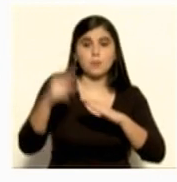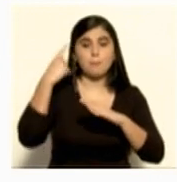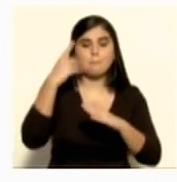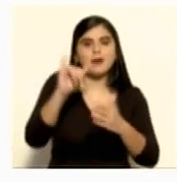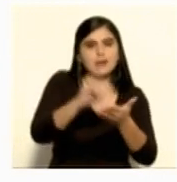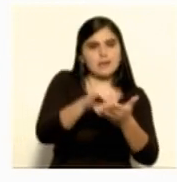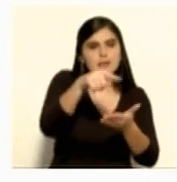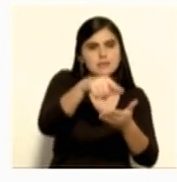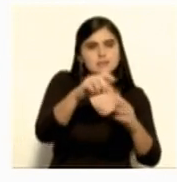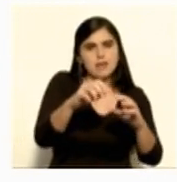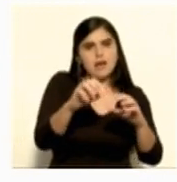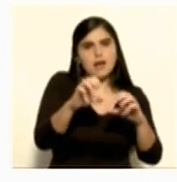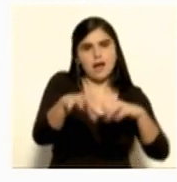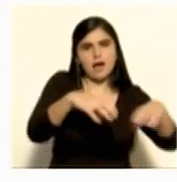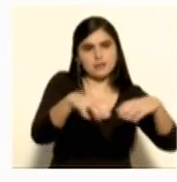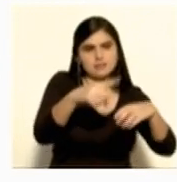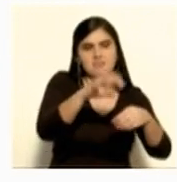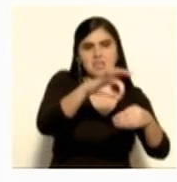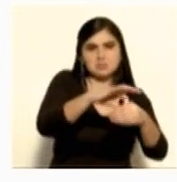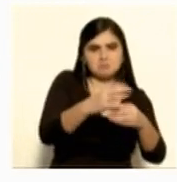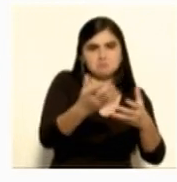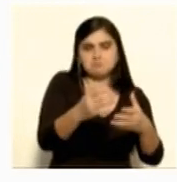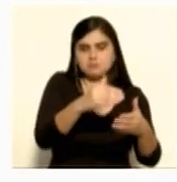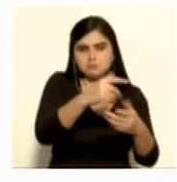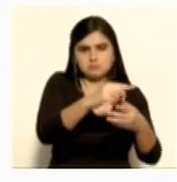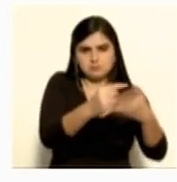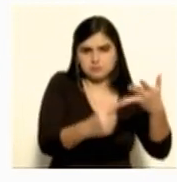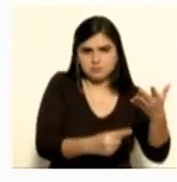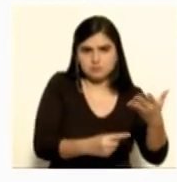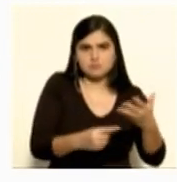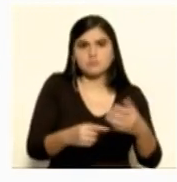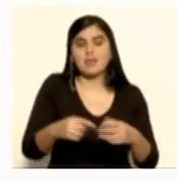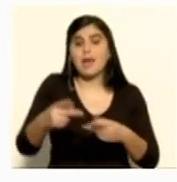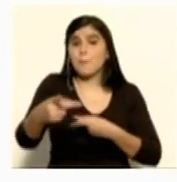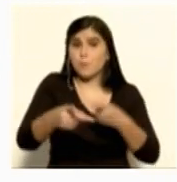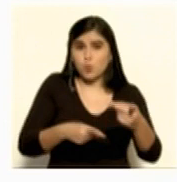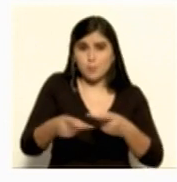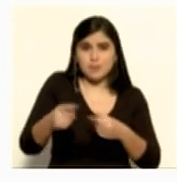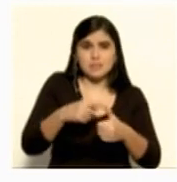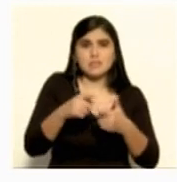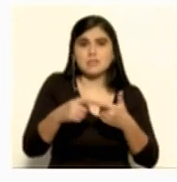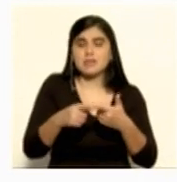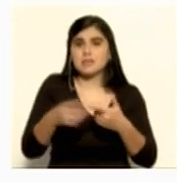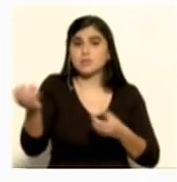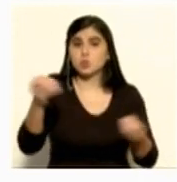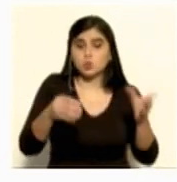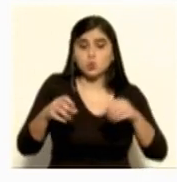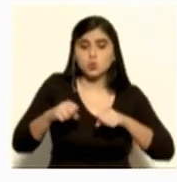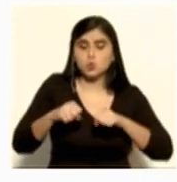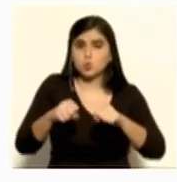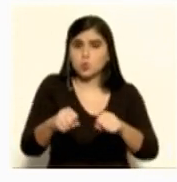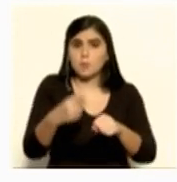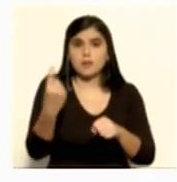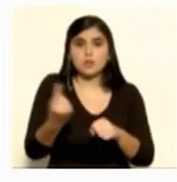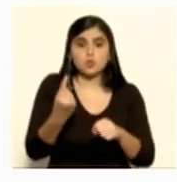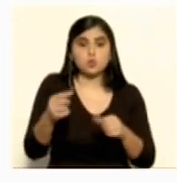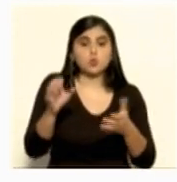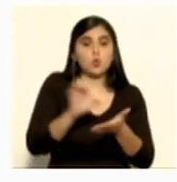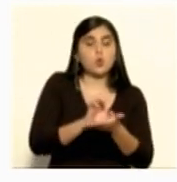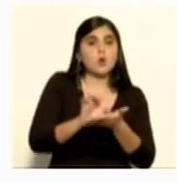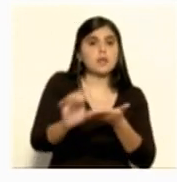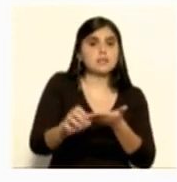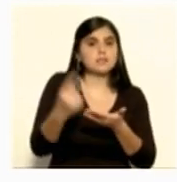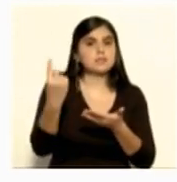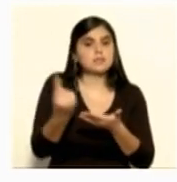actividades. Supermercados, abastecedores, pulperías y minisúper, solo lo correspondiente a la sección de venta de